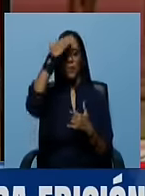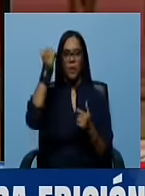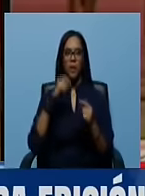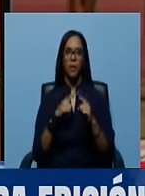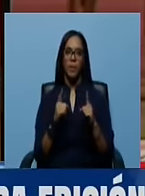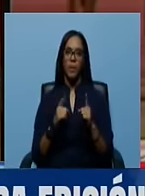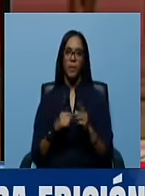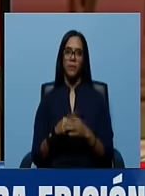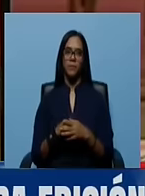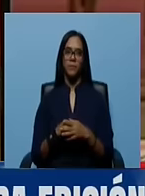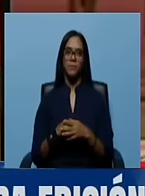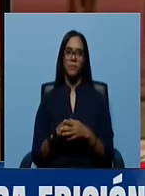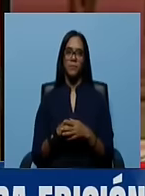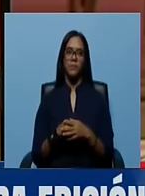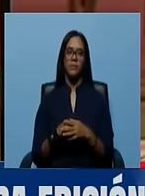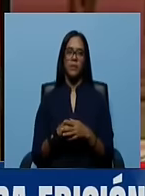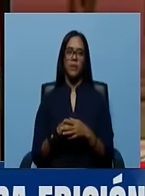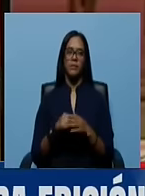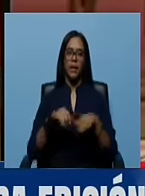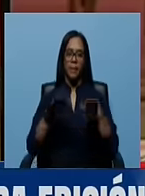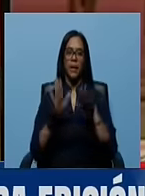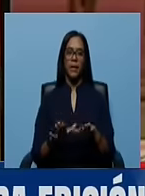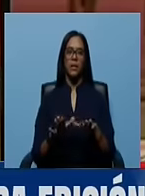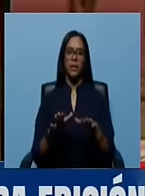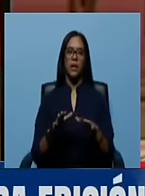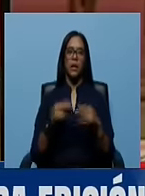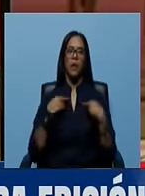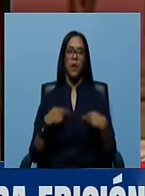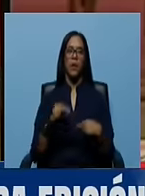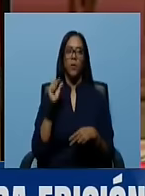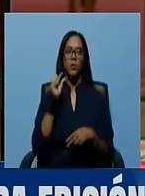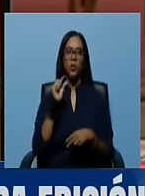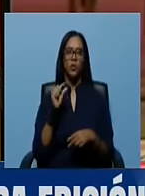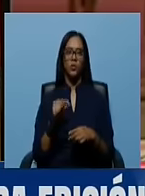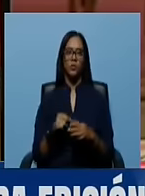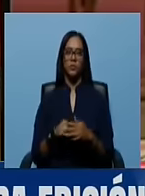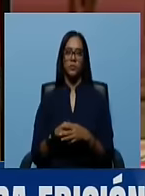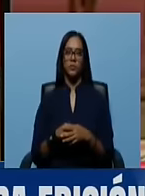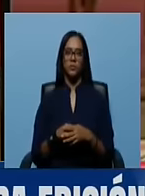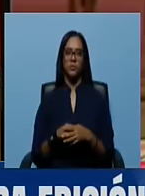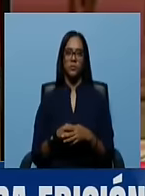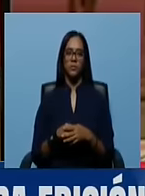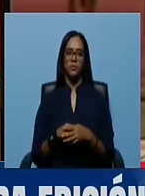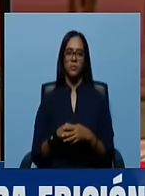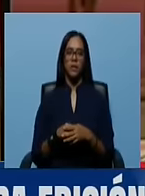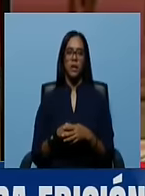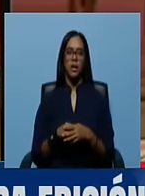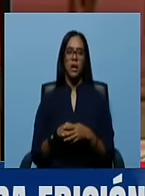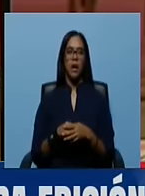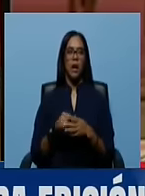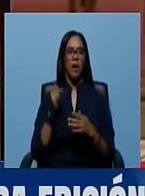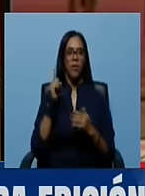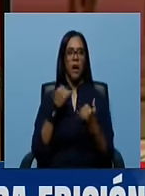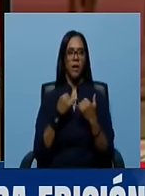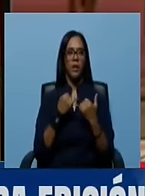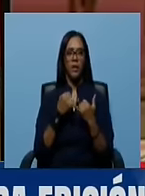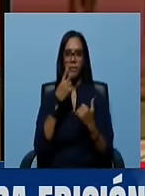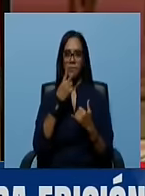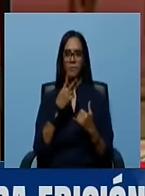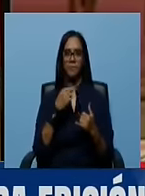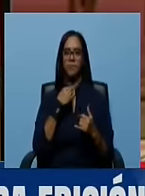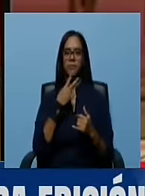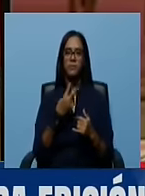pero que se paralizó la humanidad por un segundo. Hablé con él, fue la última vez que escuché su